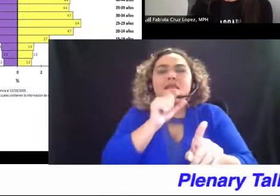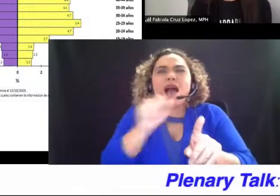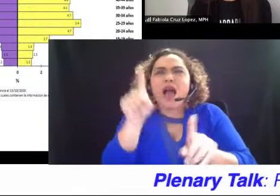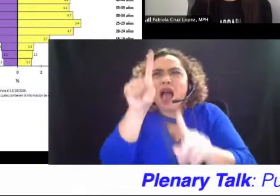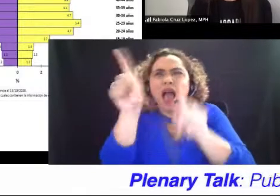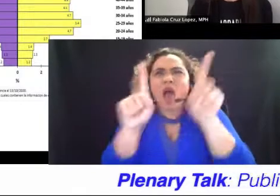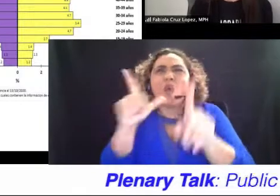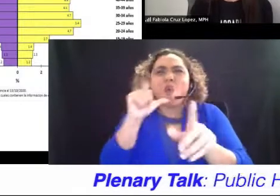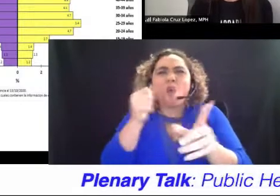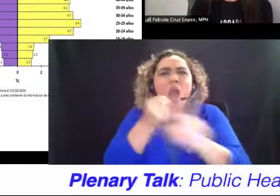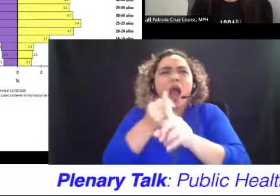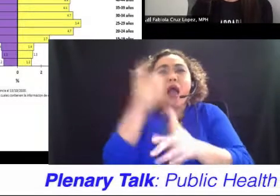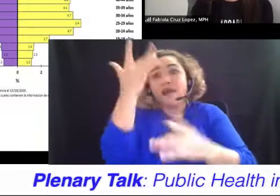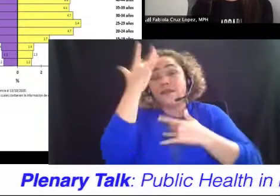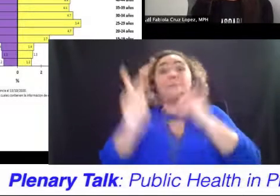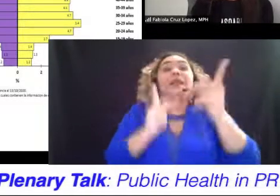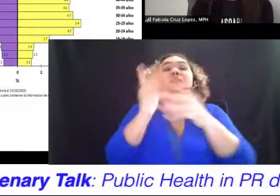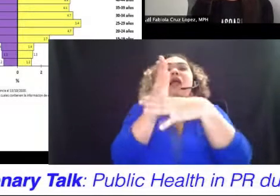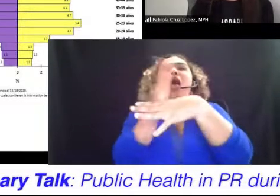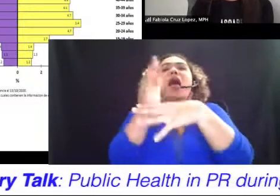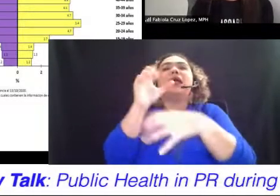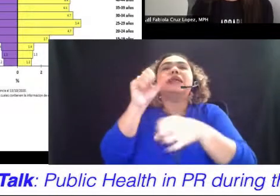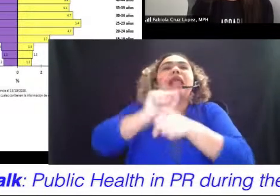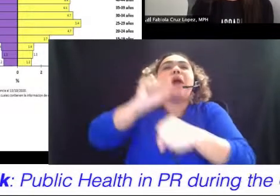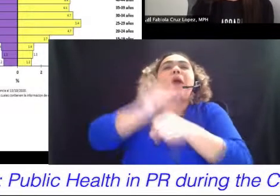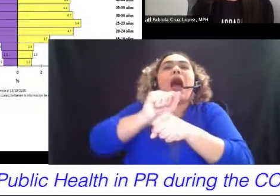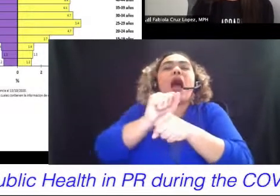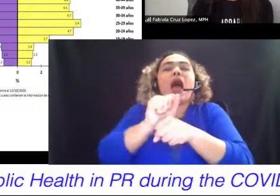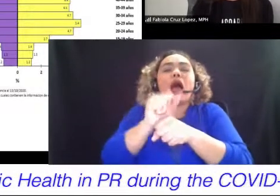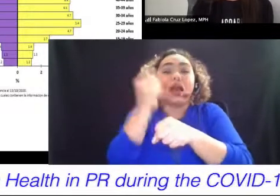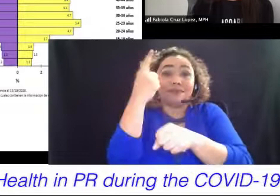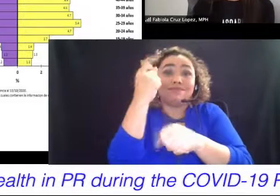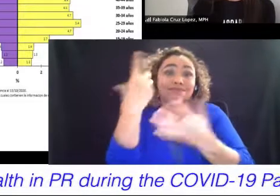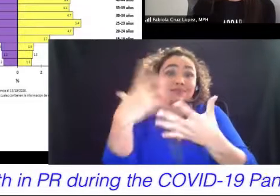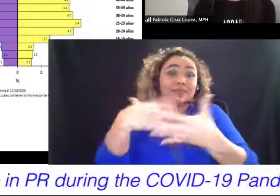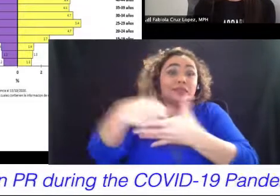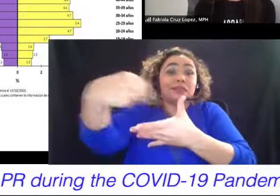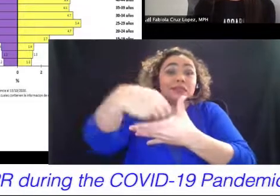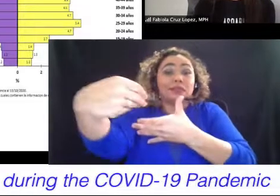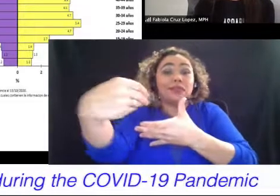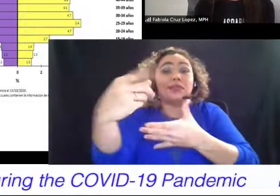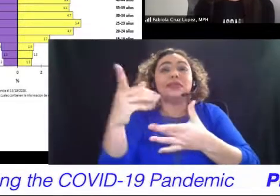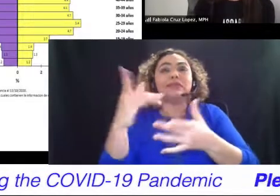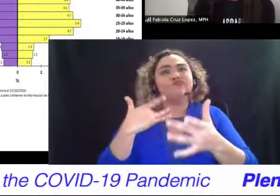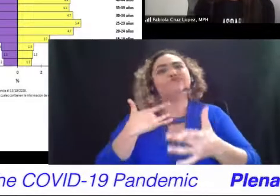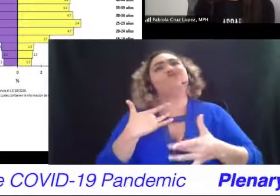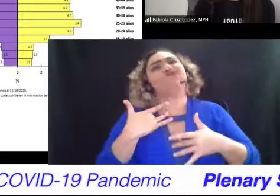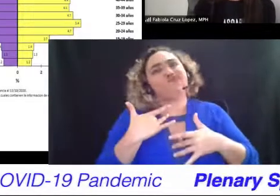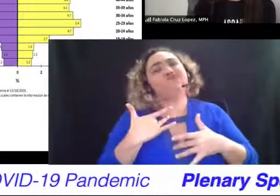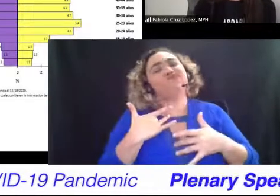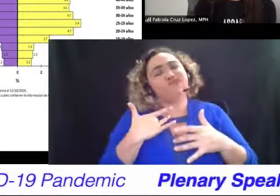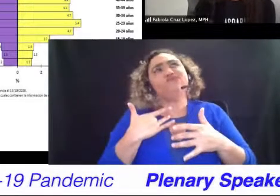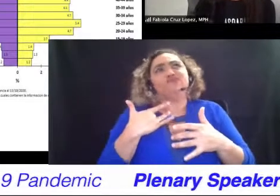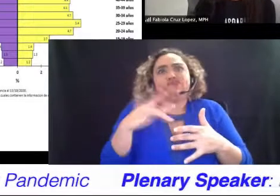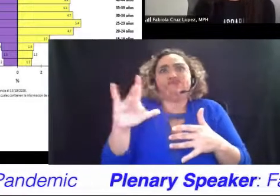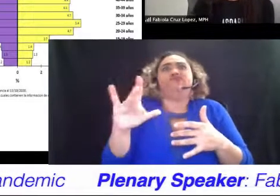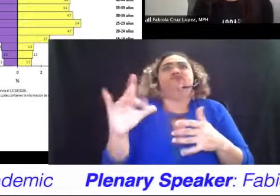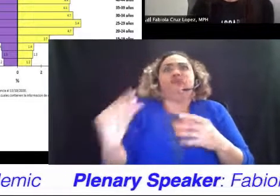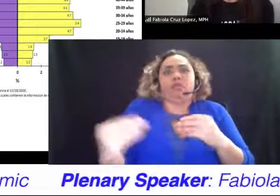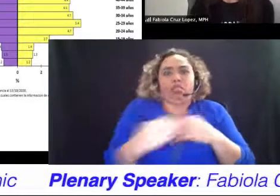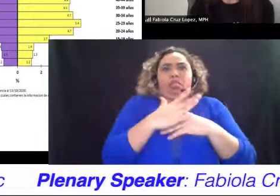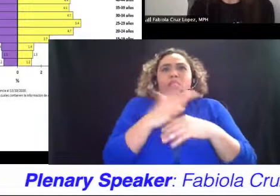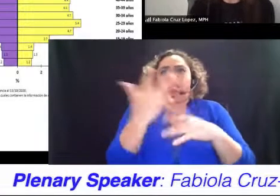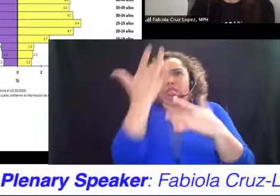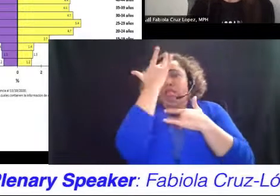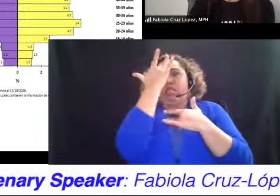la clase trabajadora, y es de entenderse, cómo la clase trabajadora son los que más pues han estado afectados, ¿verdad? Los